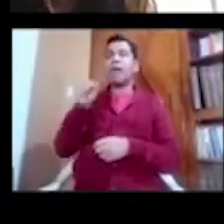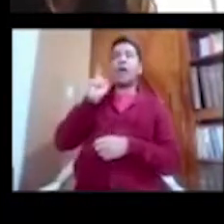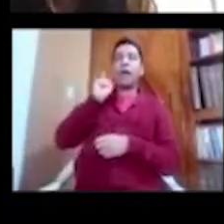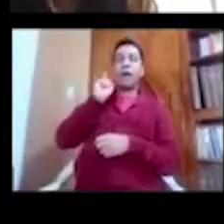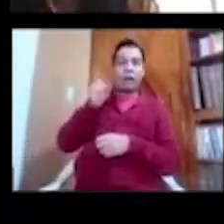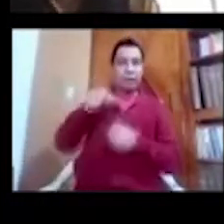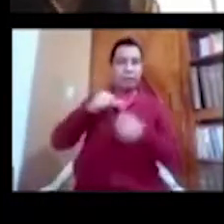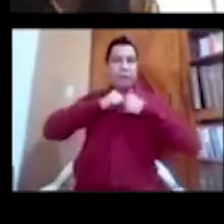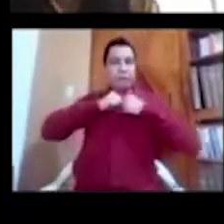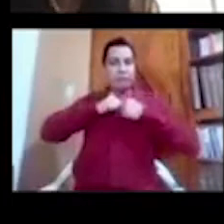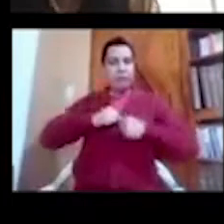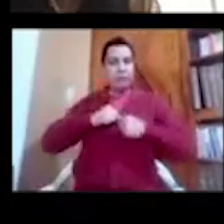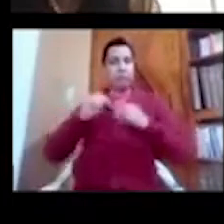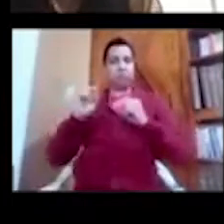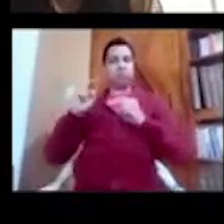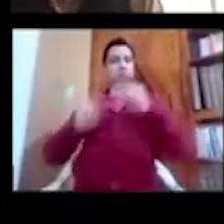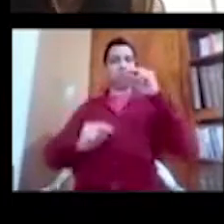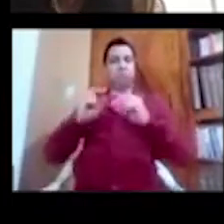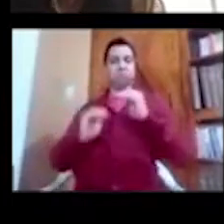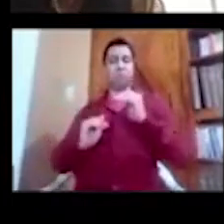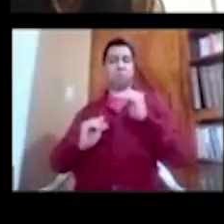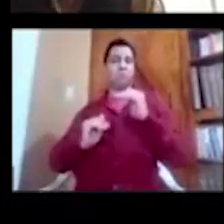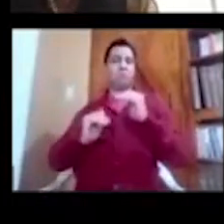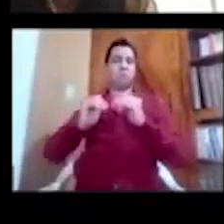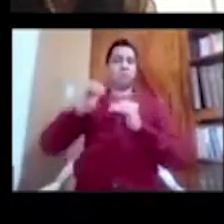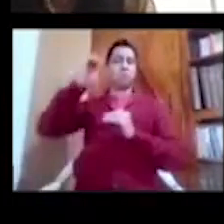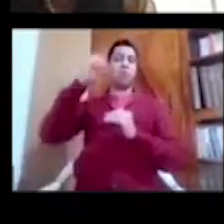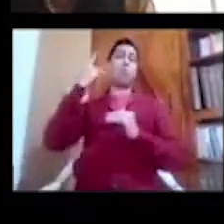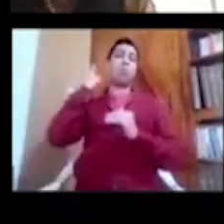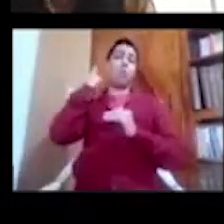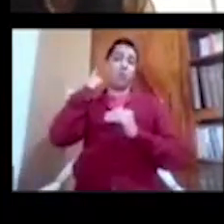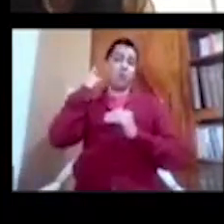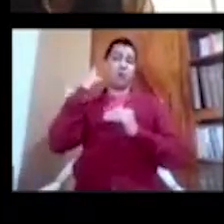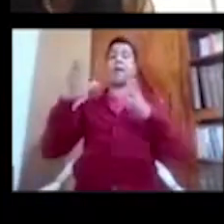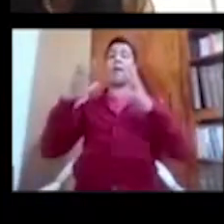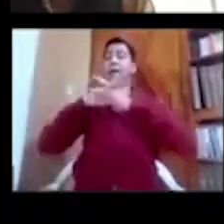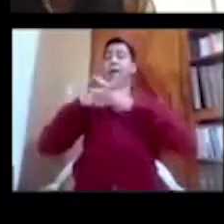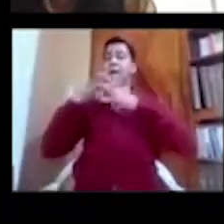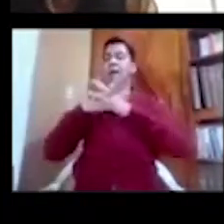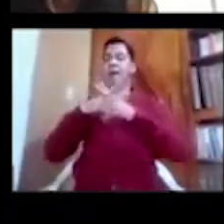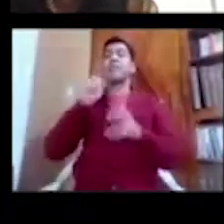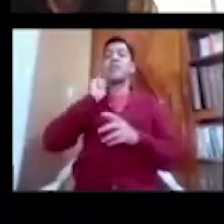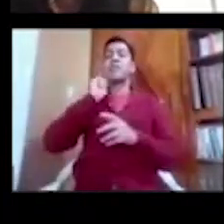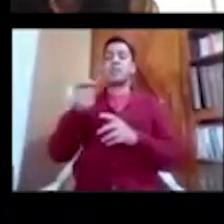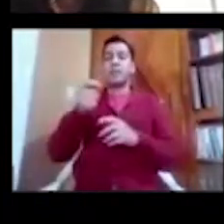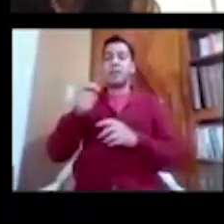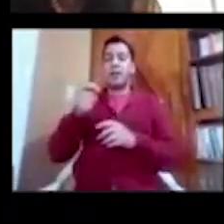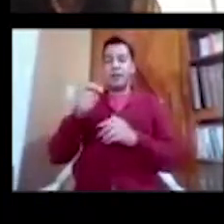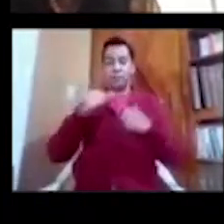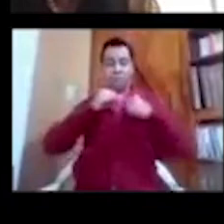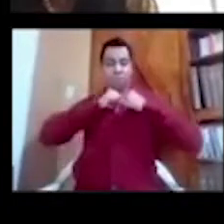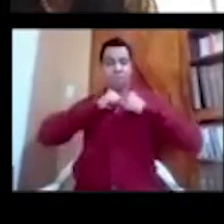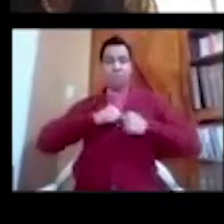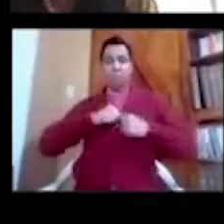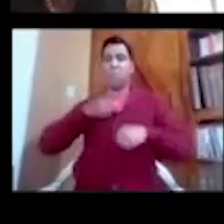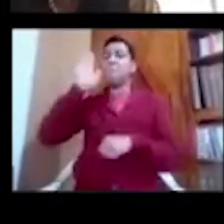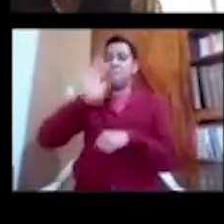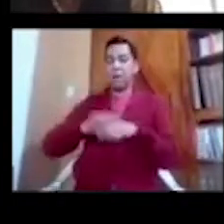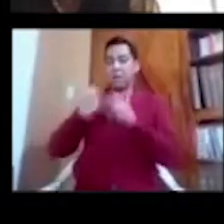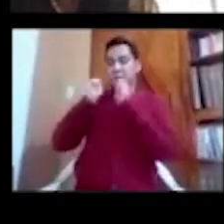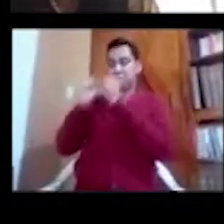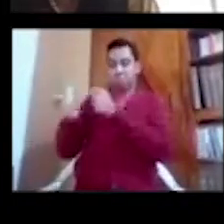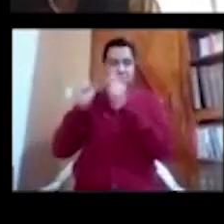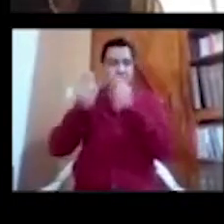una élite en el poder, le da legitimidad, la guerra le da legitimidad a una élite que gobierna tanto desde la